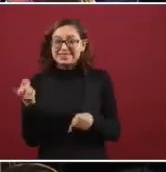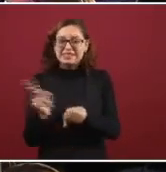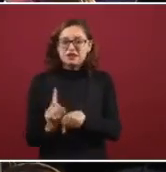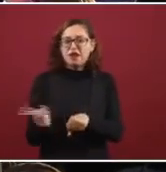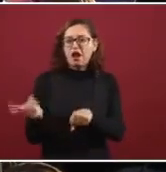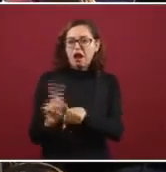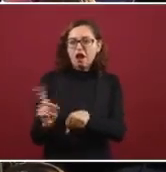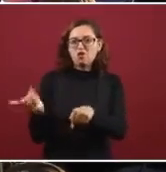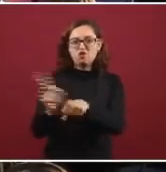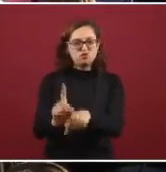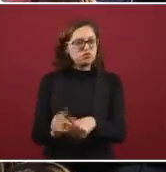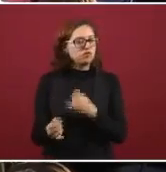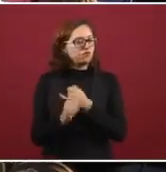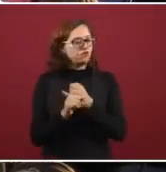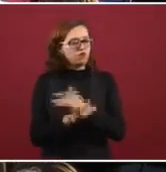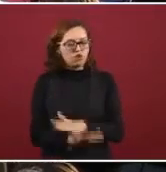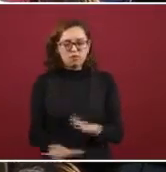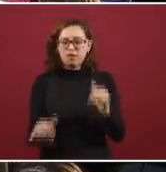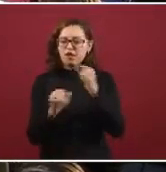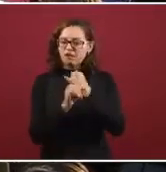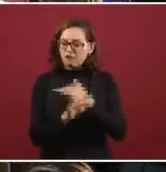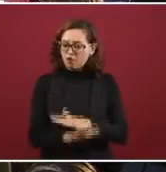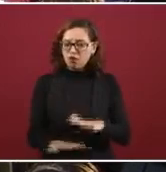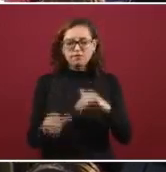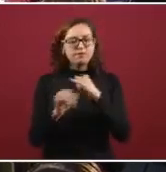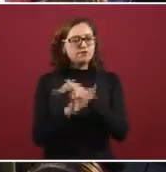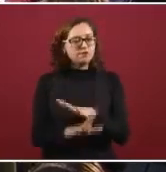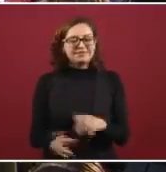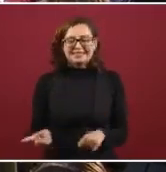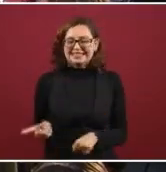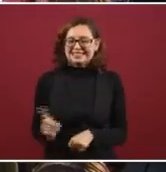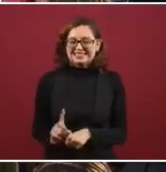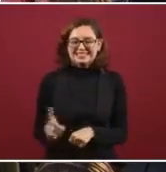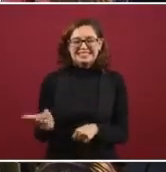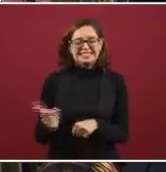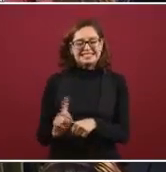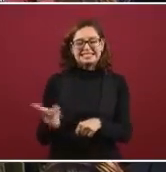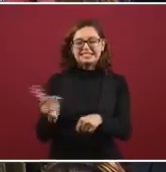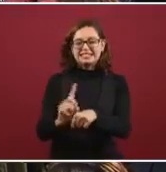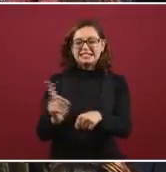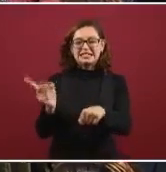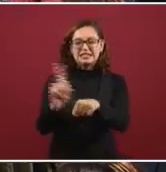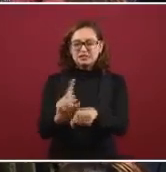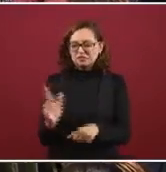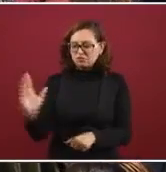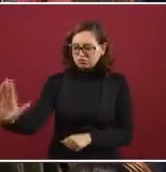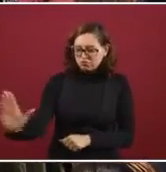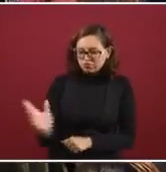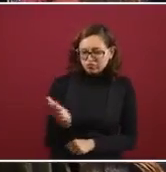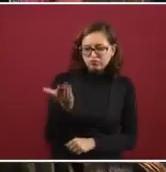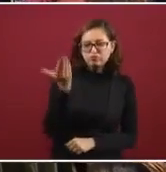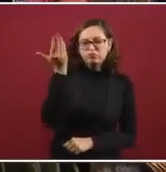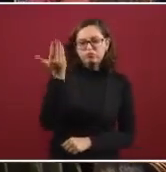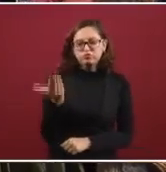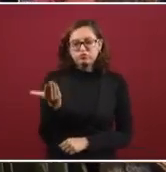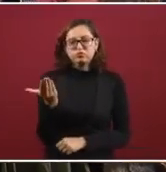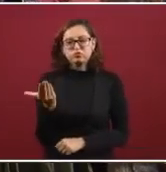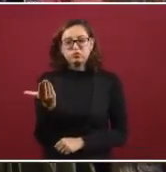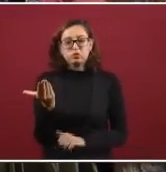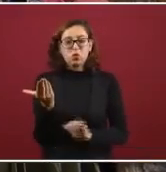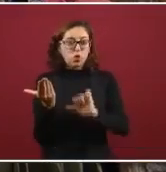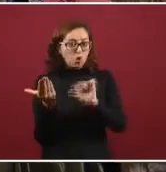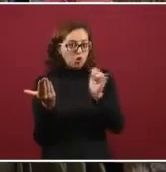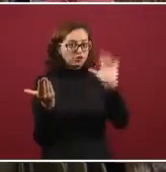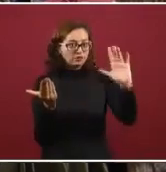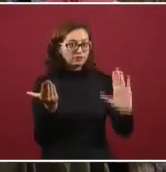ocurriendo. Eso todos los días, se cruza, se compara, se discute con lo